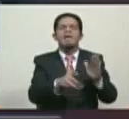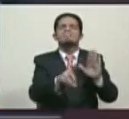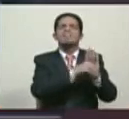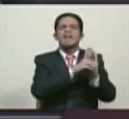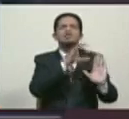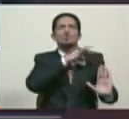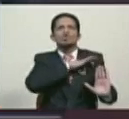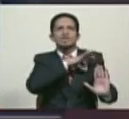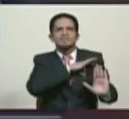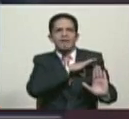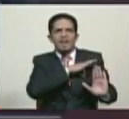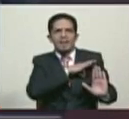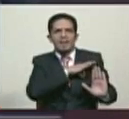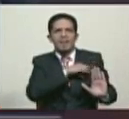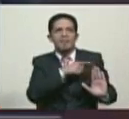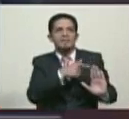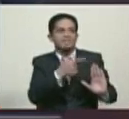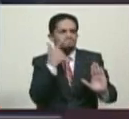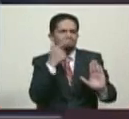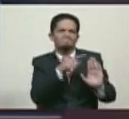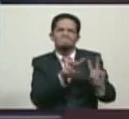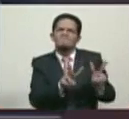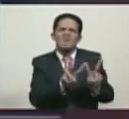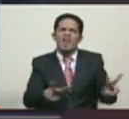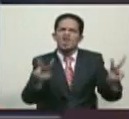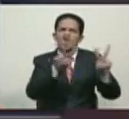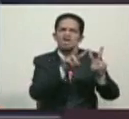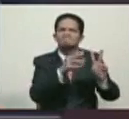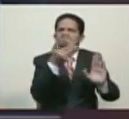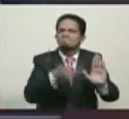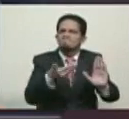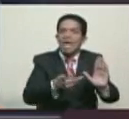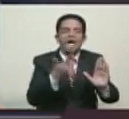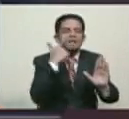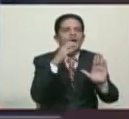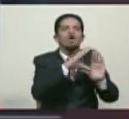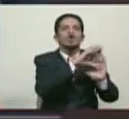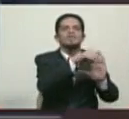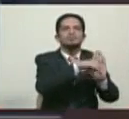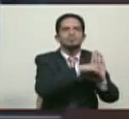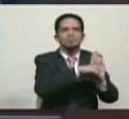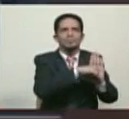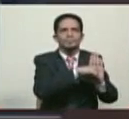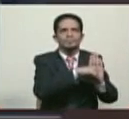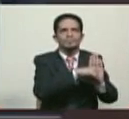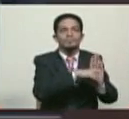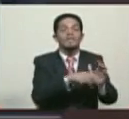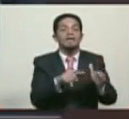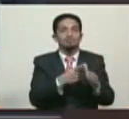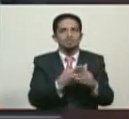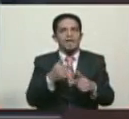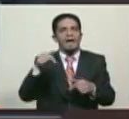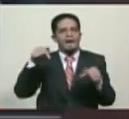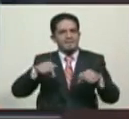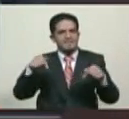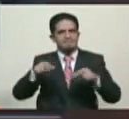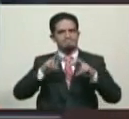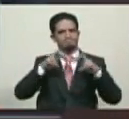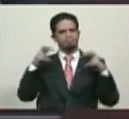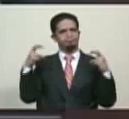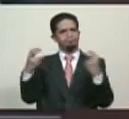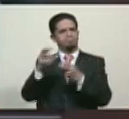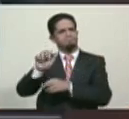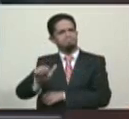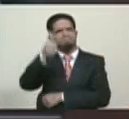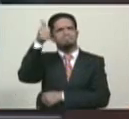como fundamental valor nuestra Constitución. En ese sentido, desde esta máxima y legítima instancia